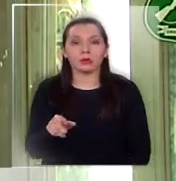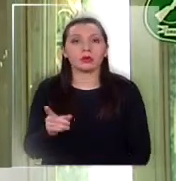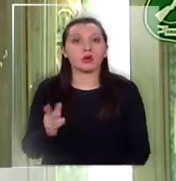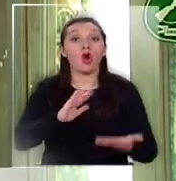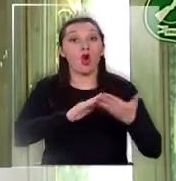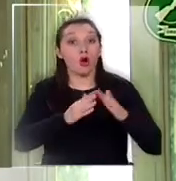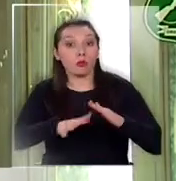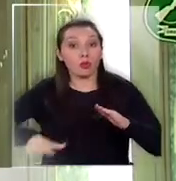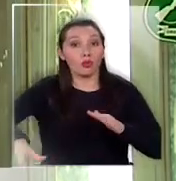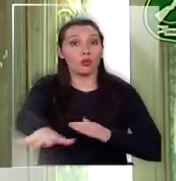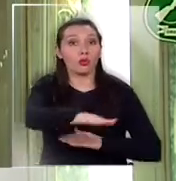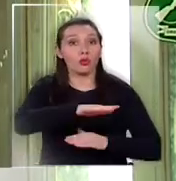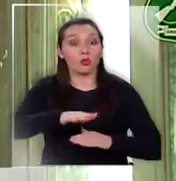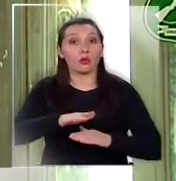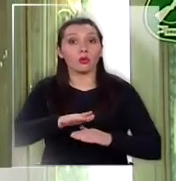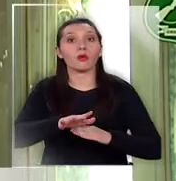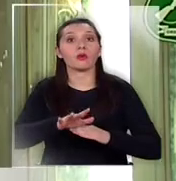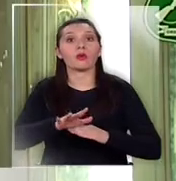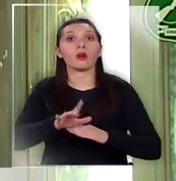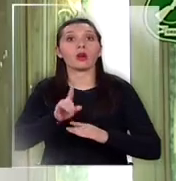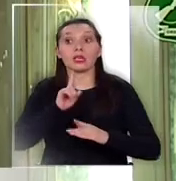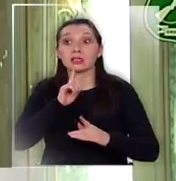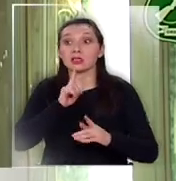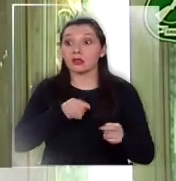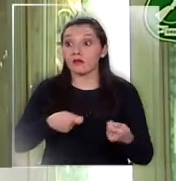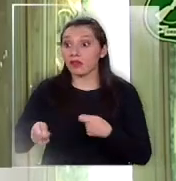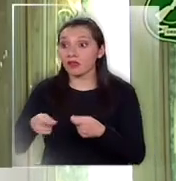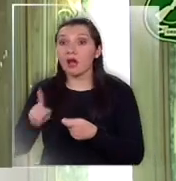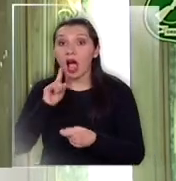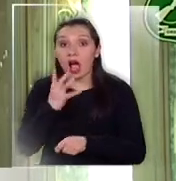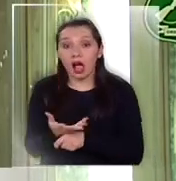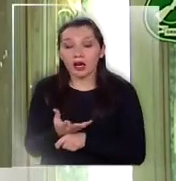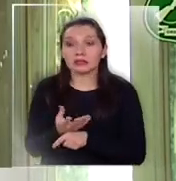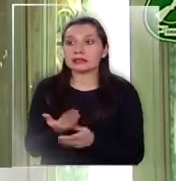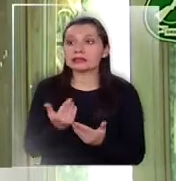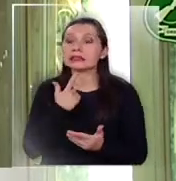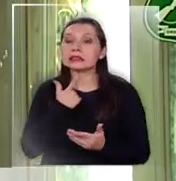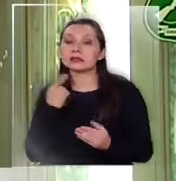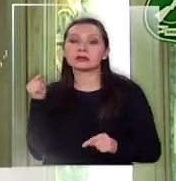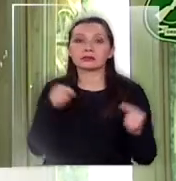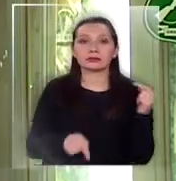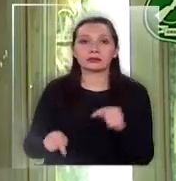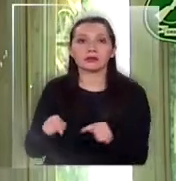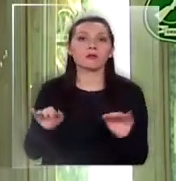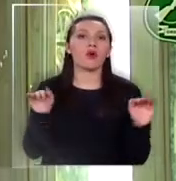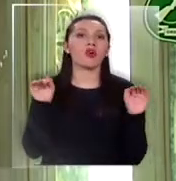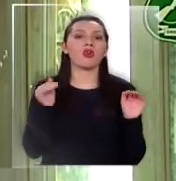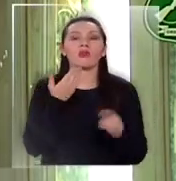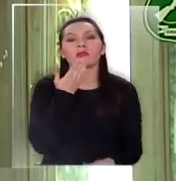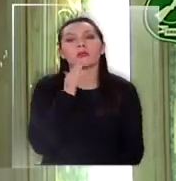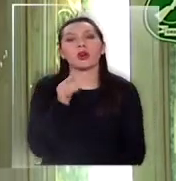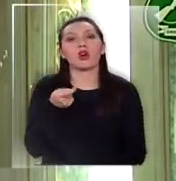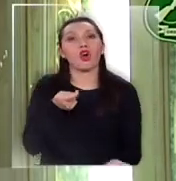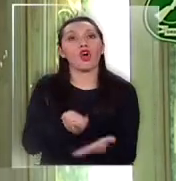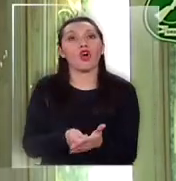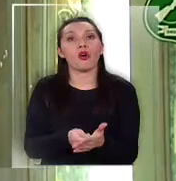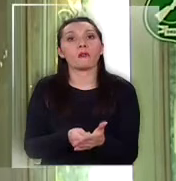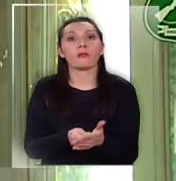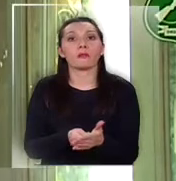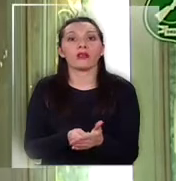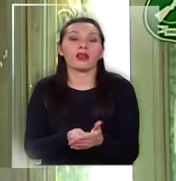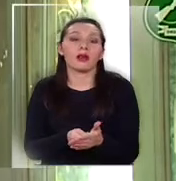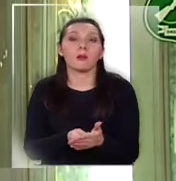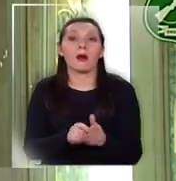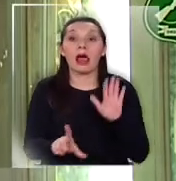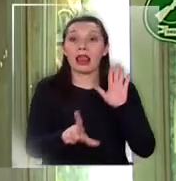comunidad en general, que habiendo demanda hay oferta. Entonces, efectivamente, parecía más cómodo comprar a la especie, ¿cierto? Un comercio